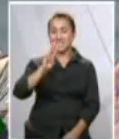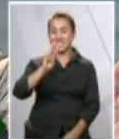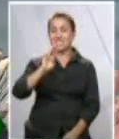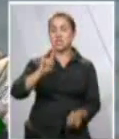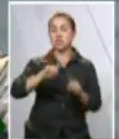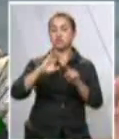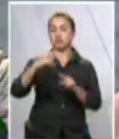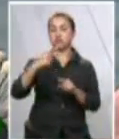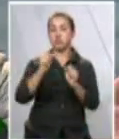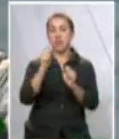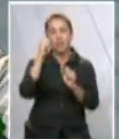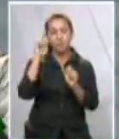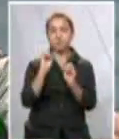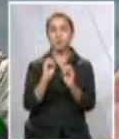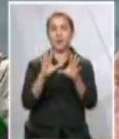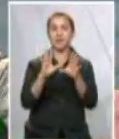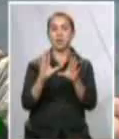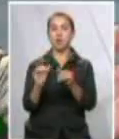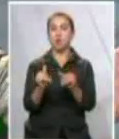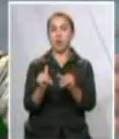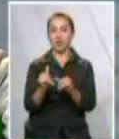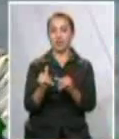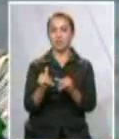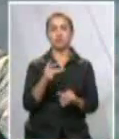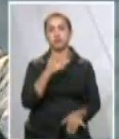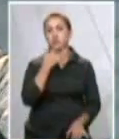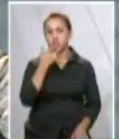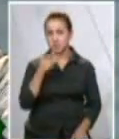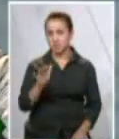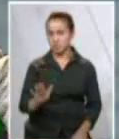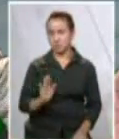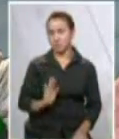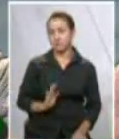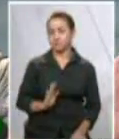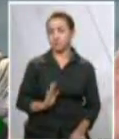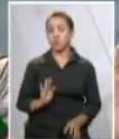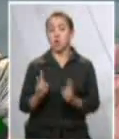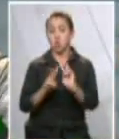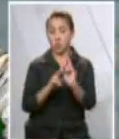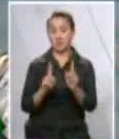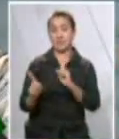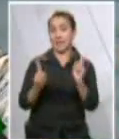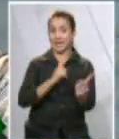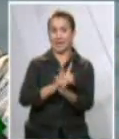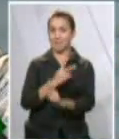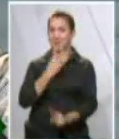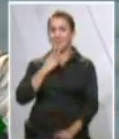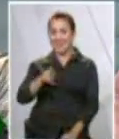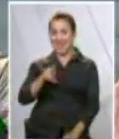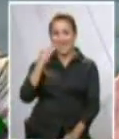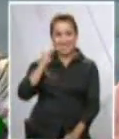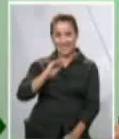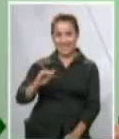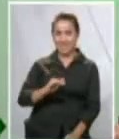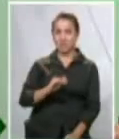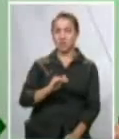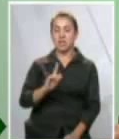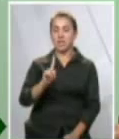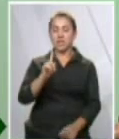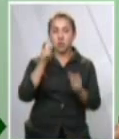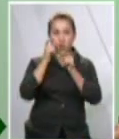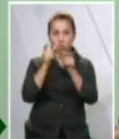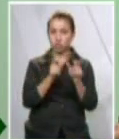pueda activar un juguete. Eso es súper sencillo, ¿no? Uh-huh. Y lo haces y le cambias la vida a ese niño, ¿no? Uh-huh. Y a un niño que no controla un